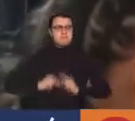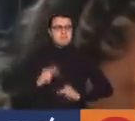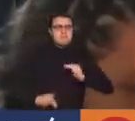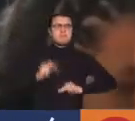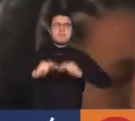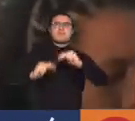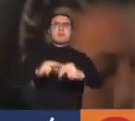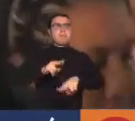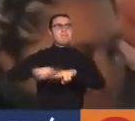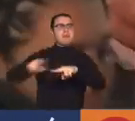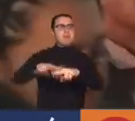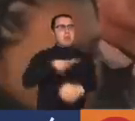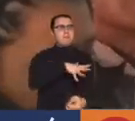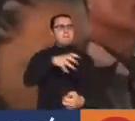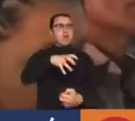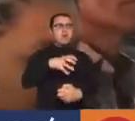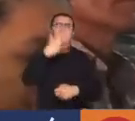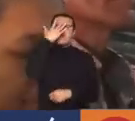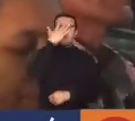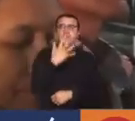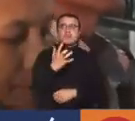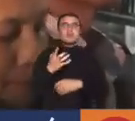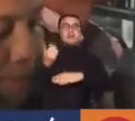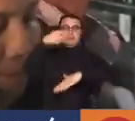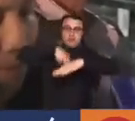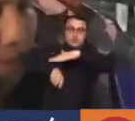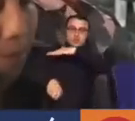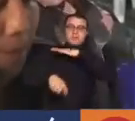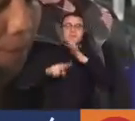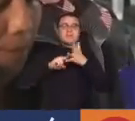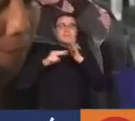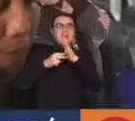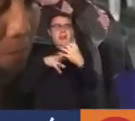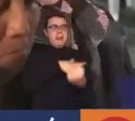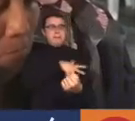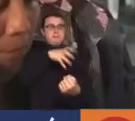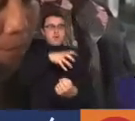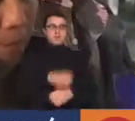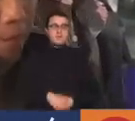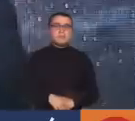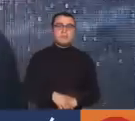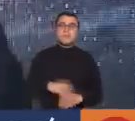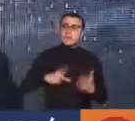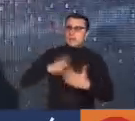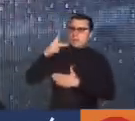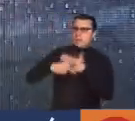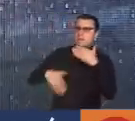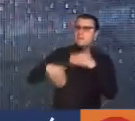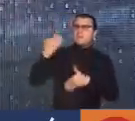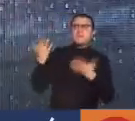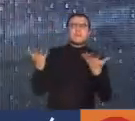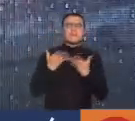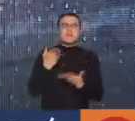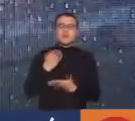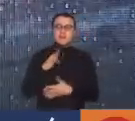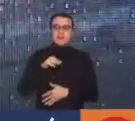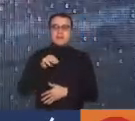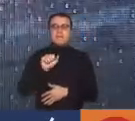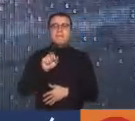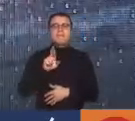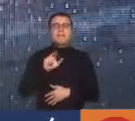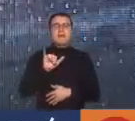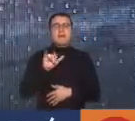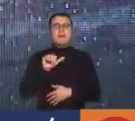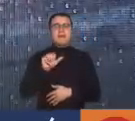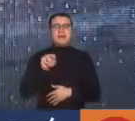poderoso, porque un metro subterráneo es un metro poderoso. Aquel proyecto arrancaba en San José de Maryland, Bosa,